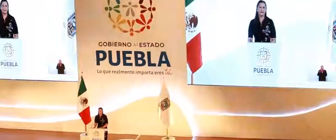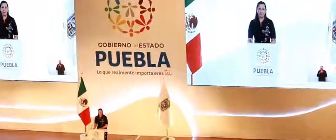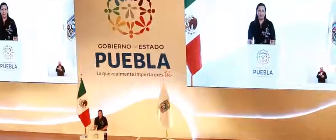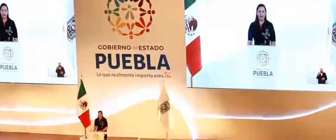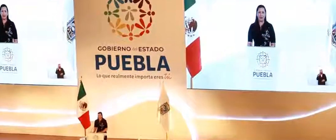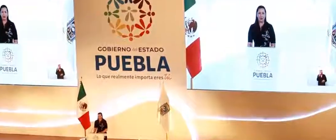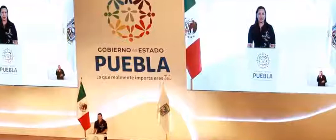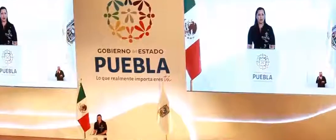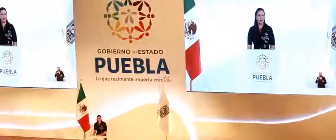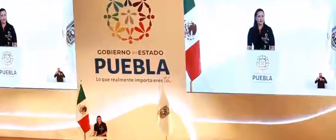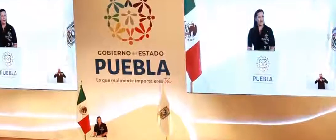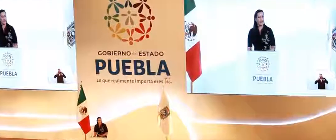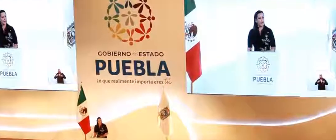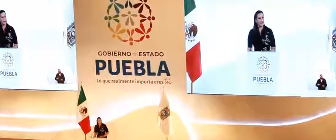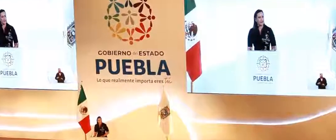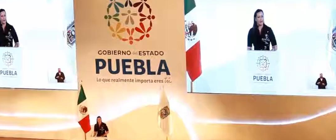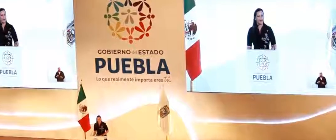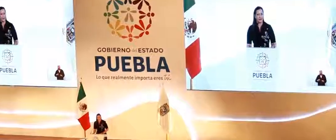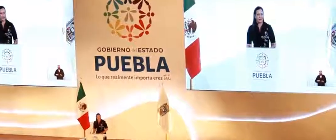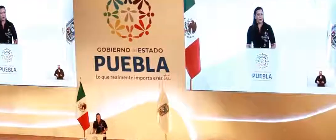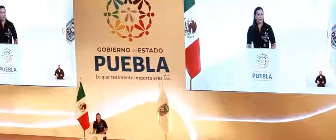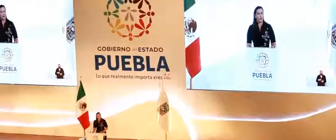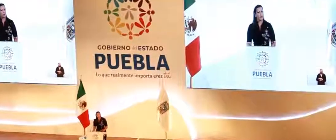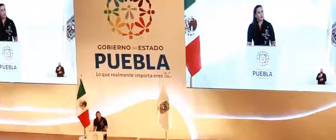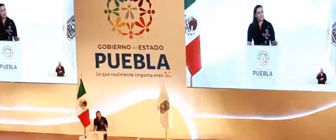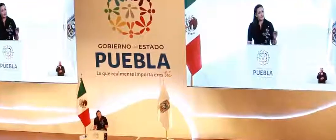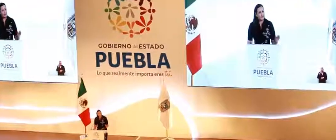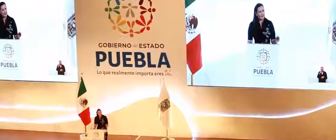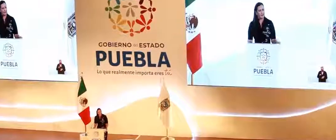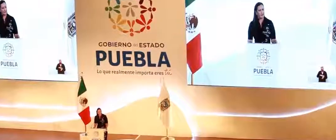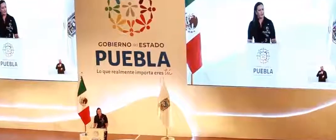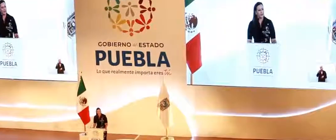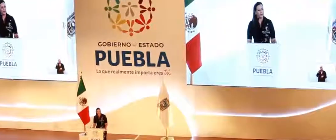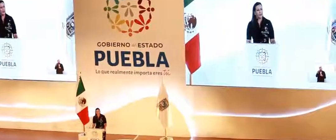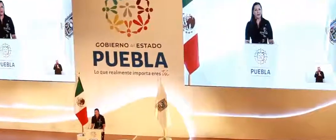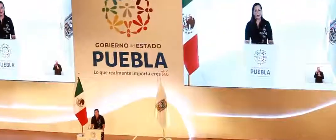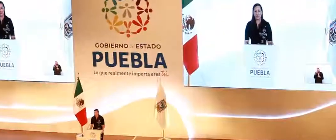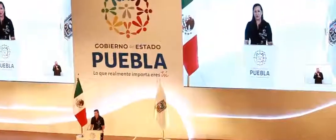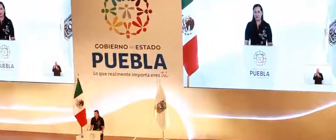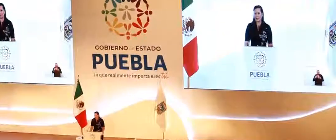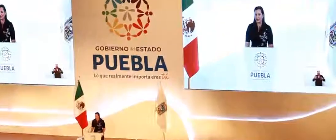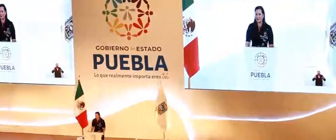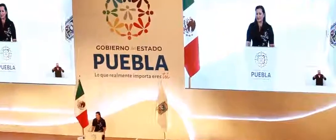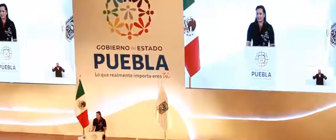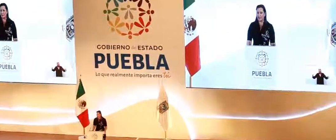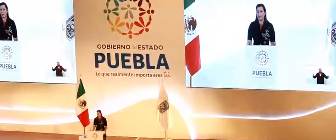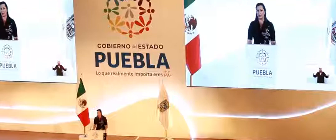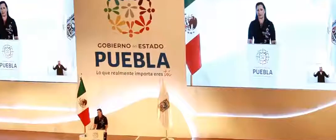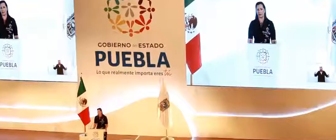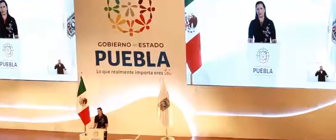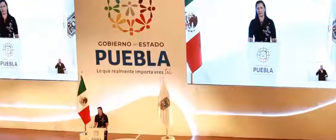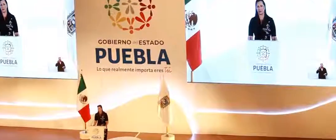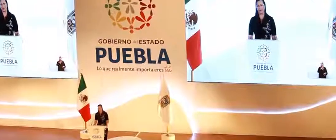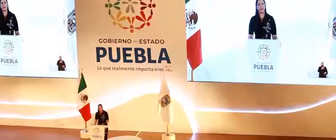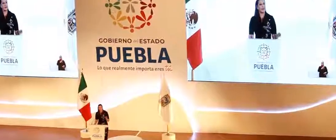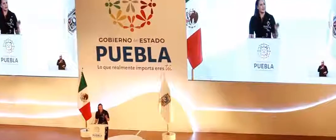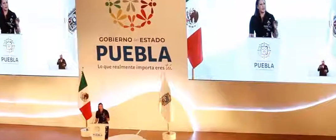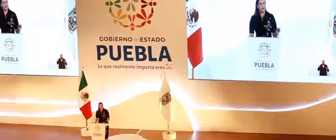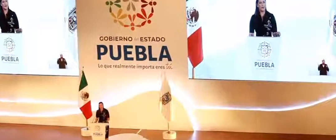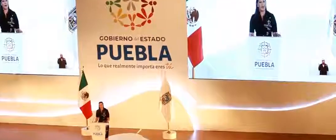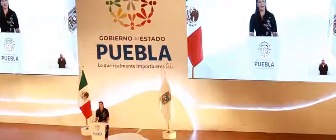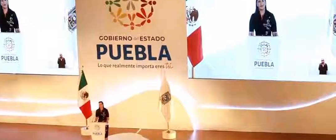también estoy convencida que este desafío no es más grande de lo que somos capaces de lograr unidos